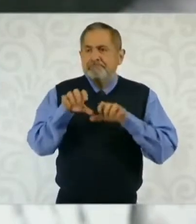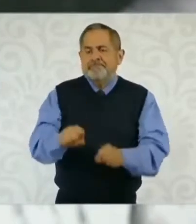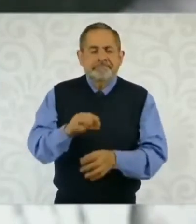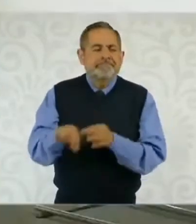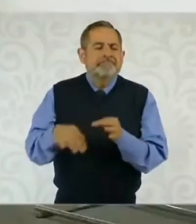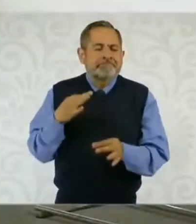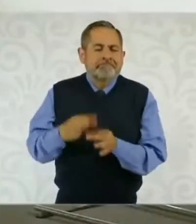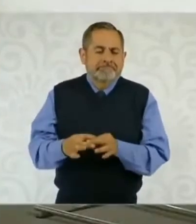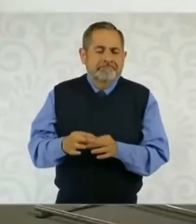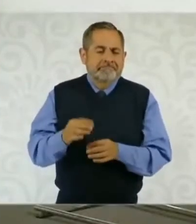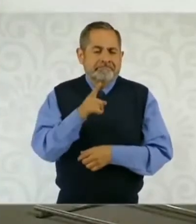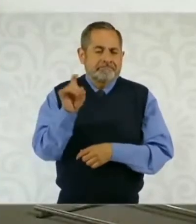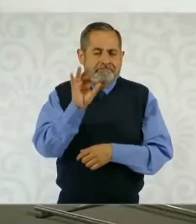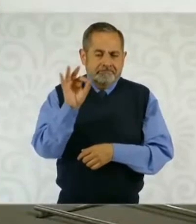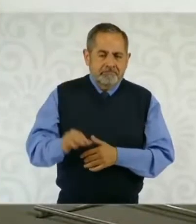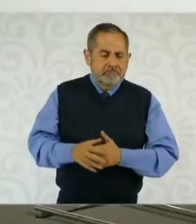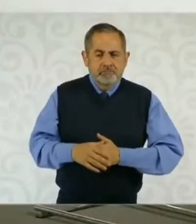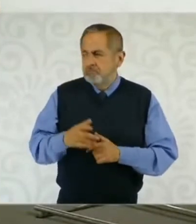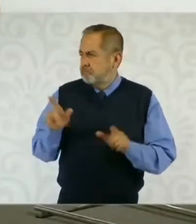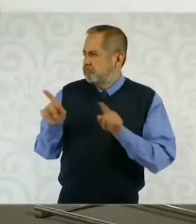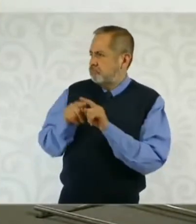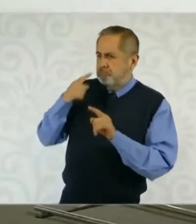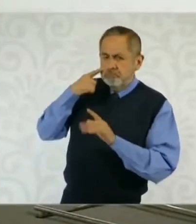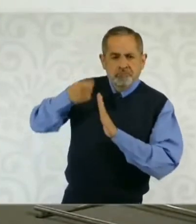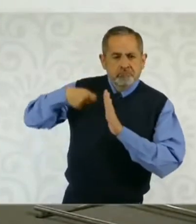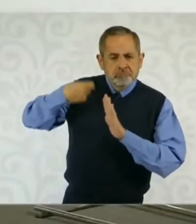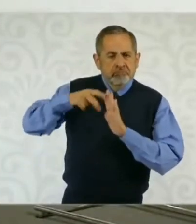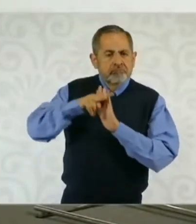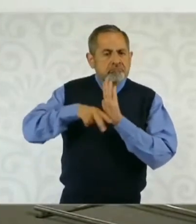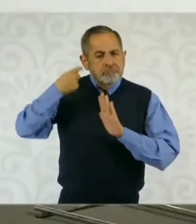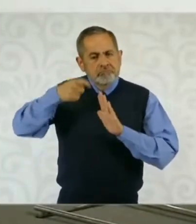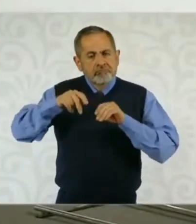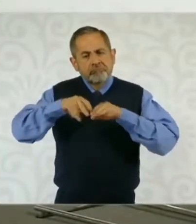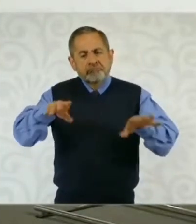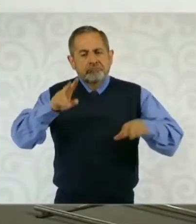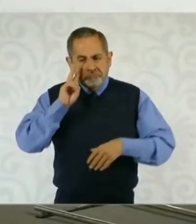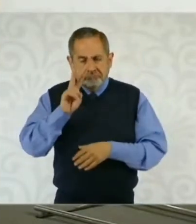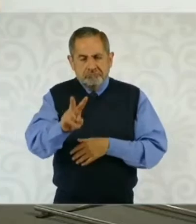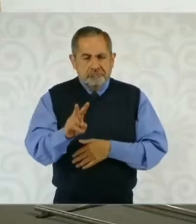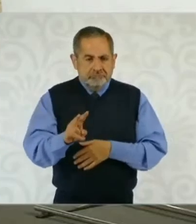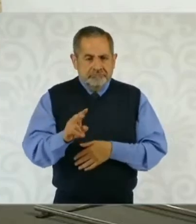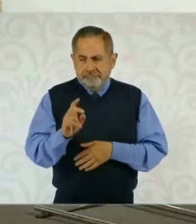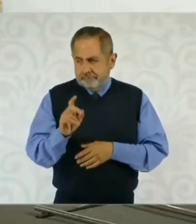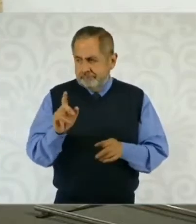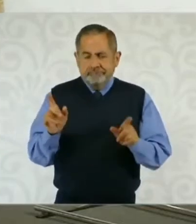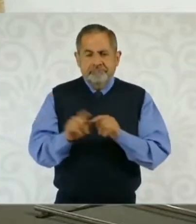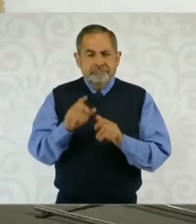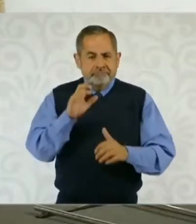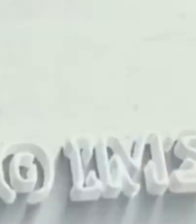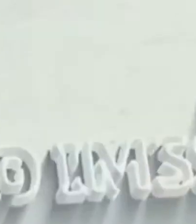100%. Y finalmente tenemos un pequeño video de 2 minutos, si nos lo permiten, y con eso concluimos.